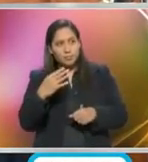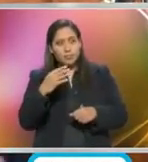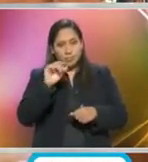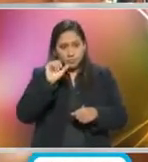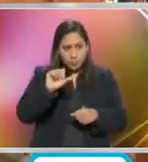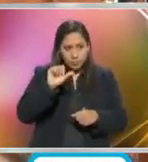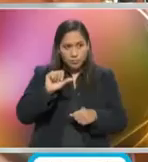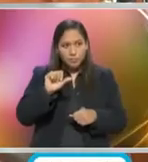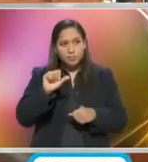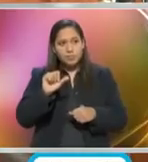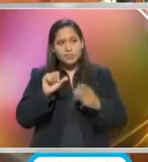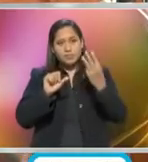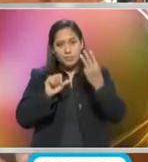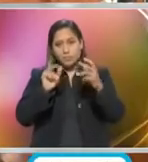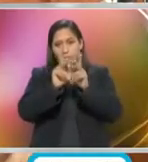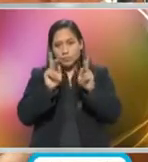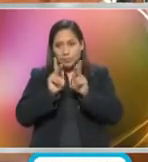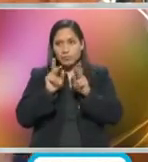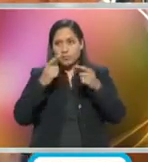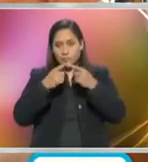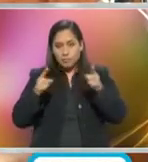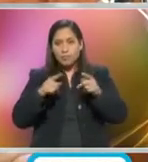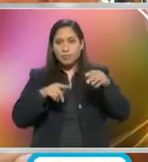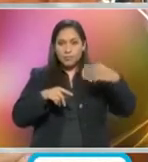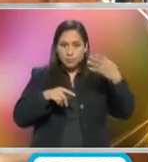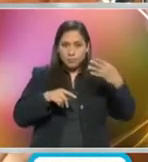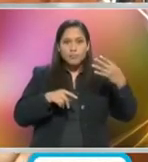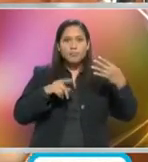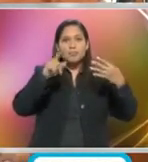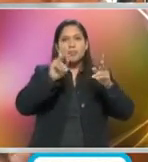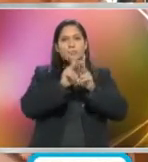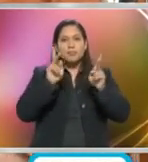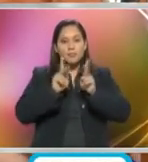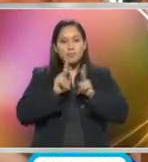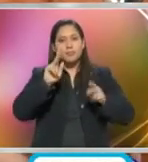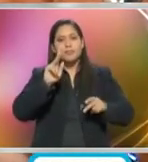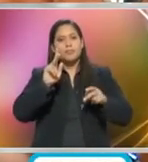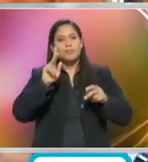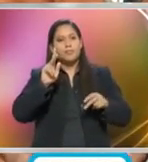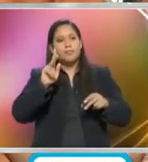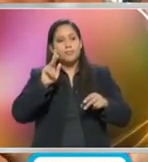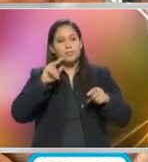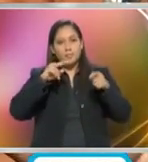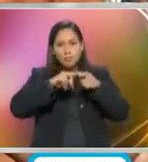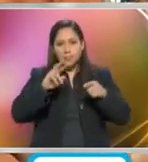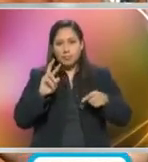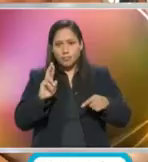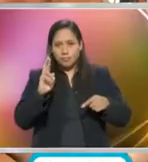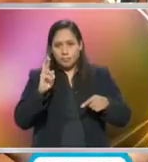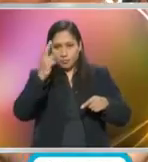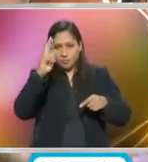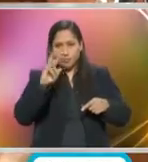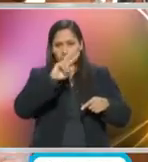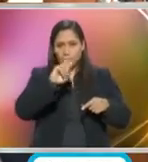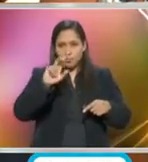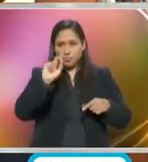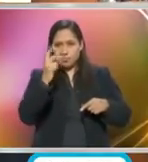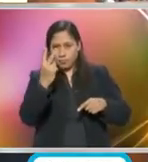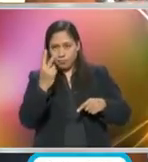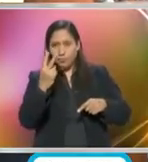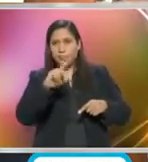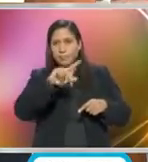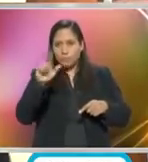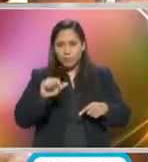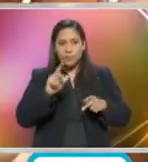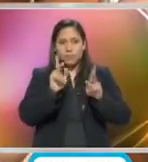15, 16, vamos a estar en tres plazas diferentes. Sí. El 14 vamos a estar en la plaza Parque, ¿es Parque Reforma? Sí. 222. Luego vamos